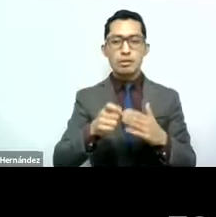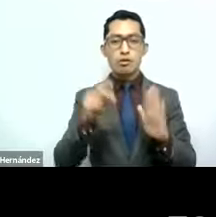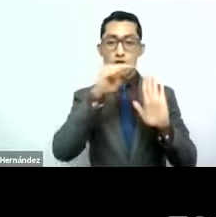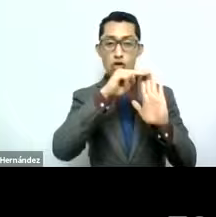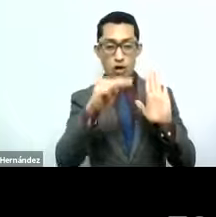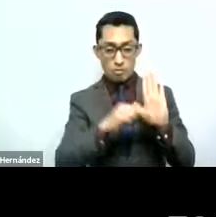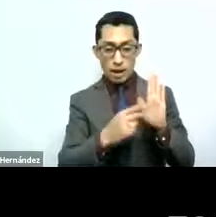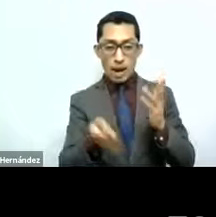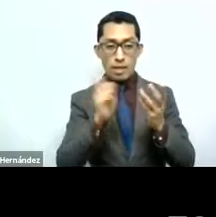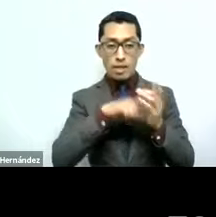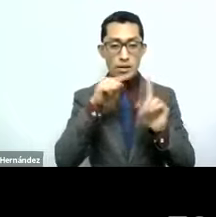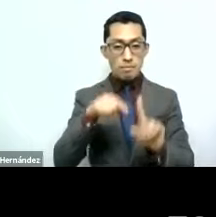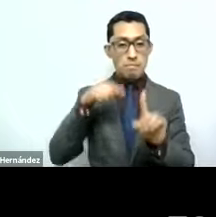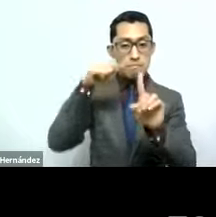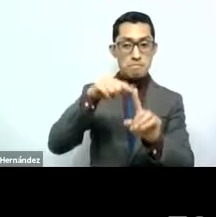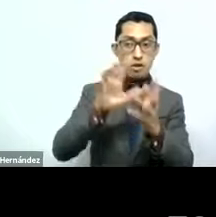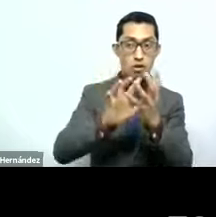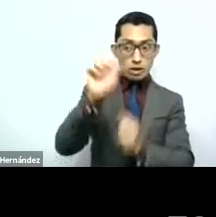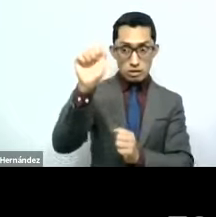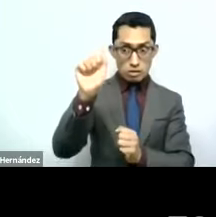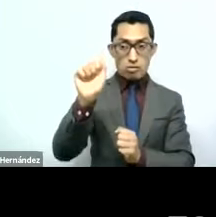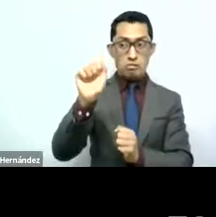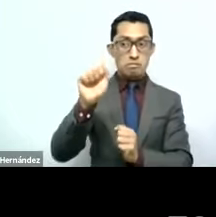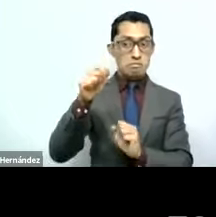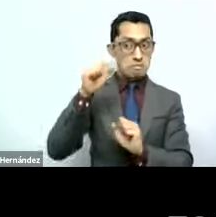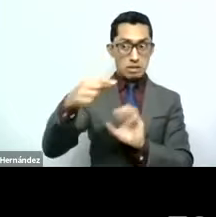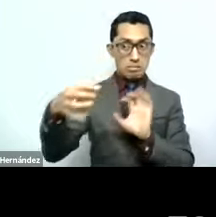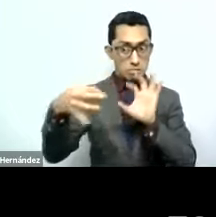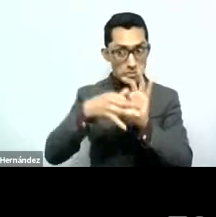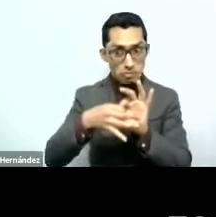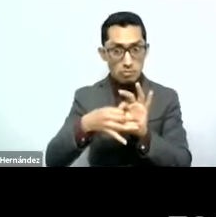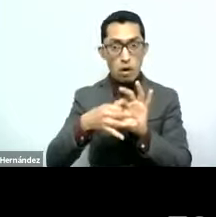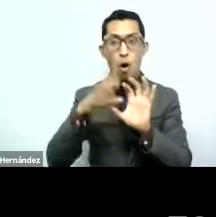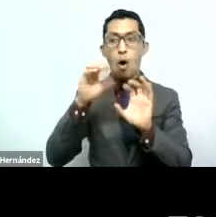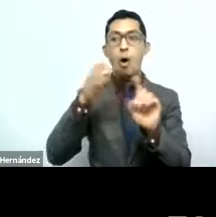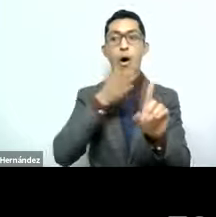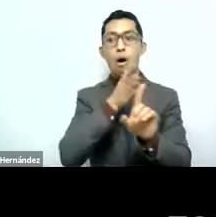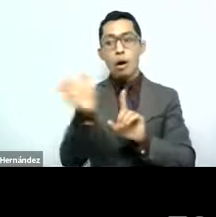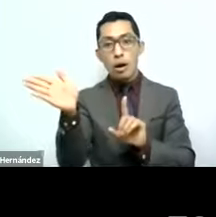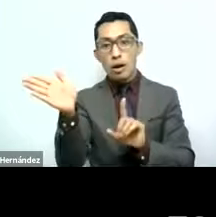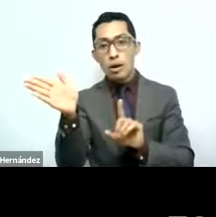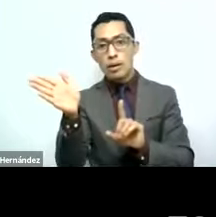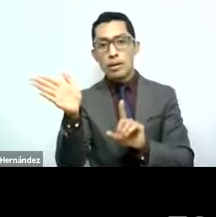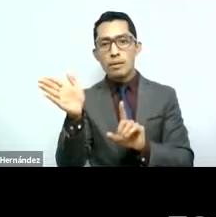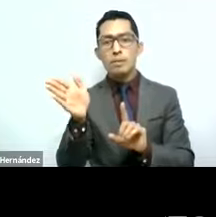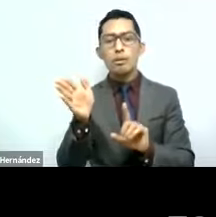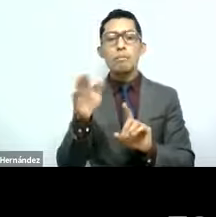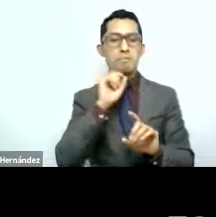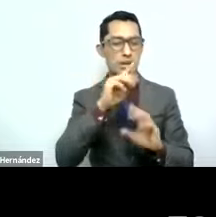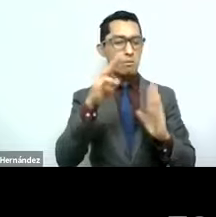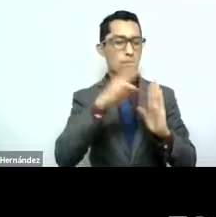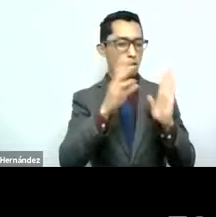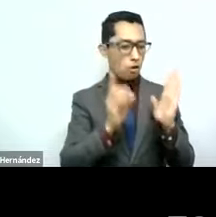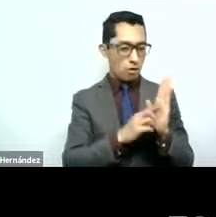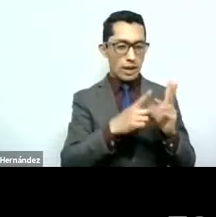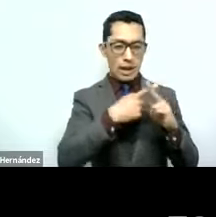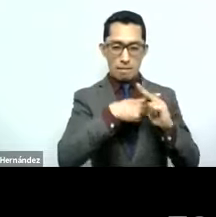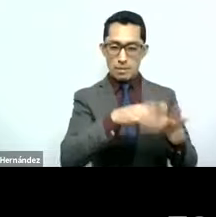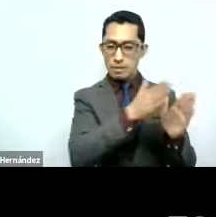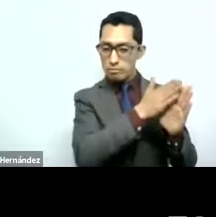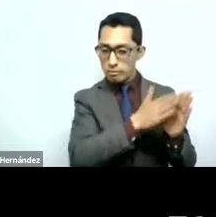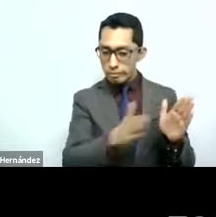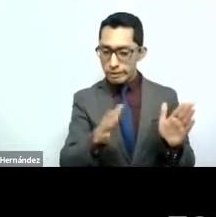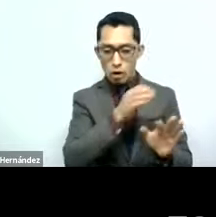una finalidad constitucionalmente imperiosa y seguir como toda la metodología del test de escrutinio